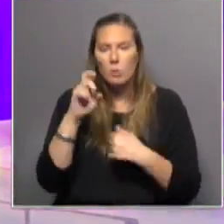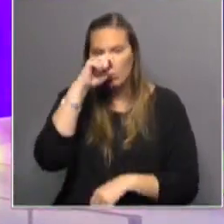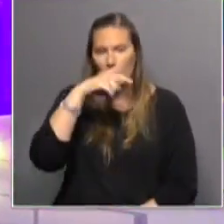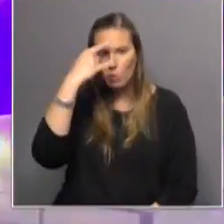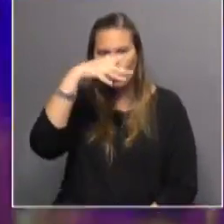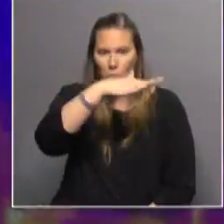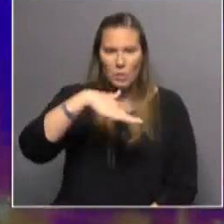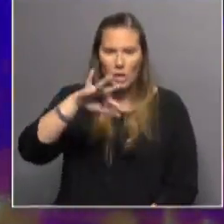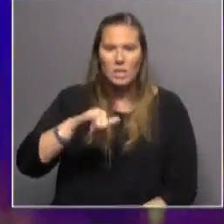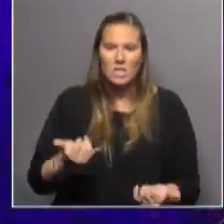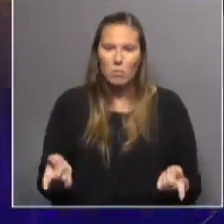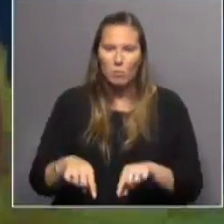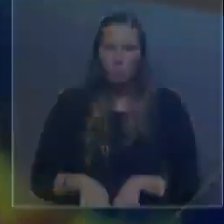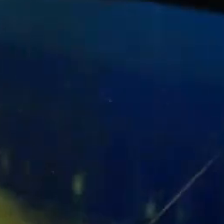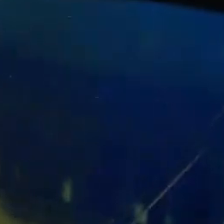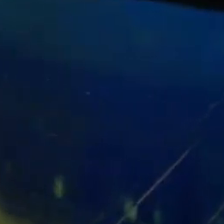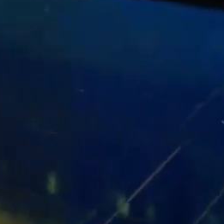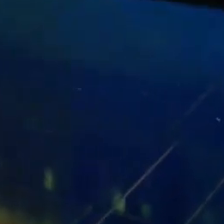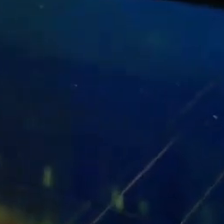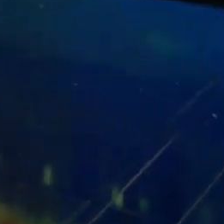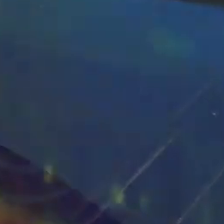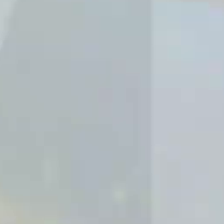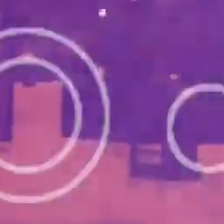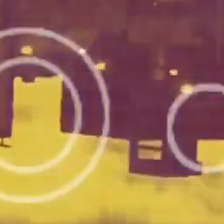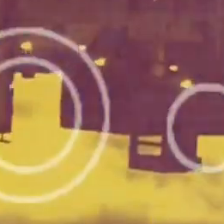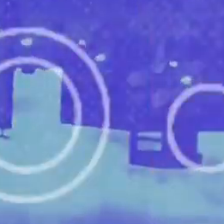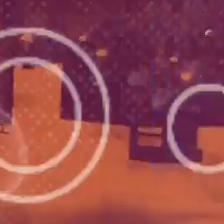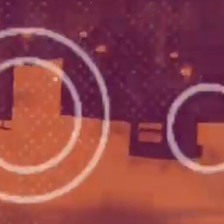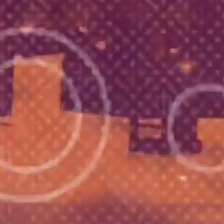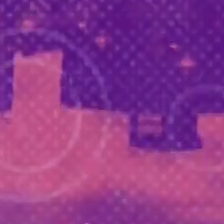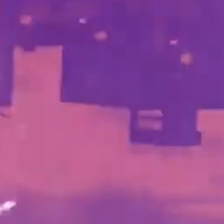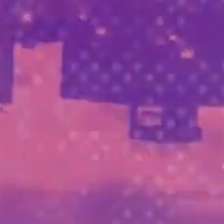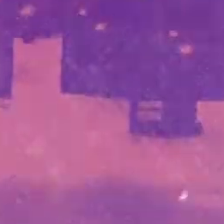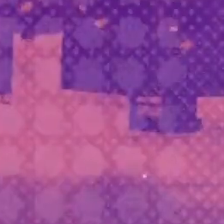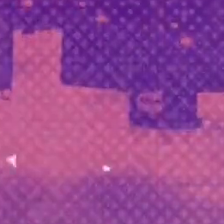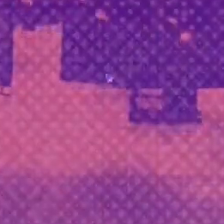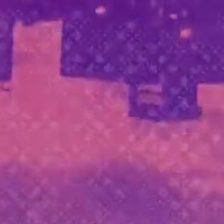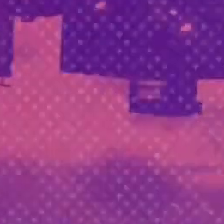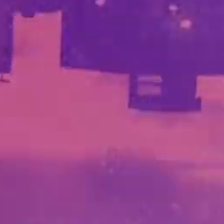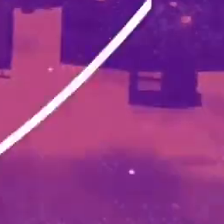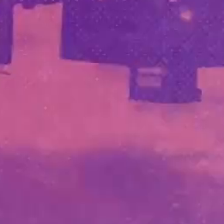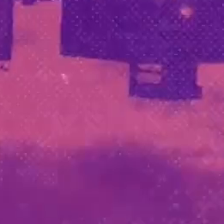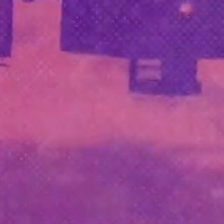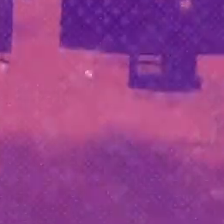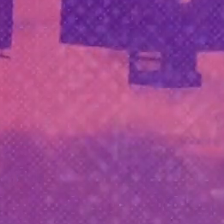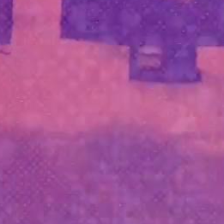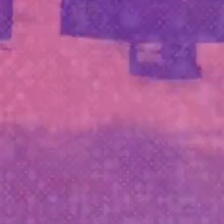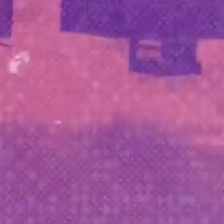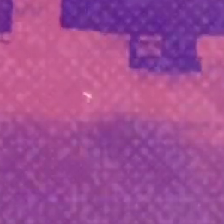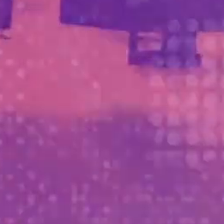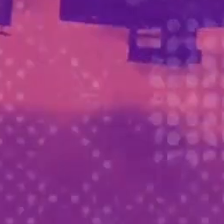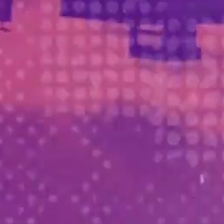venimos. de vuelta entre Pondi y la chiva Bajo por la rambla el paisaje respira Cambio de pantalla y la luna desplega